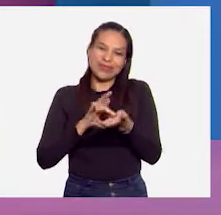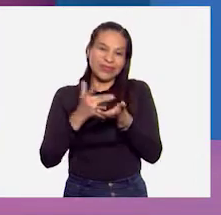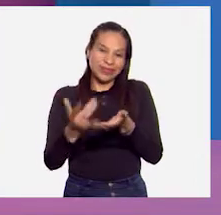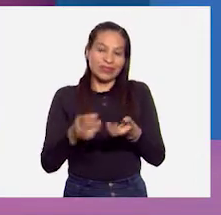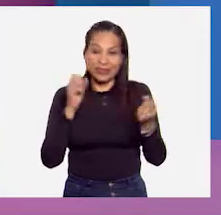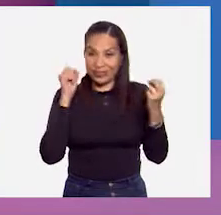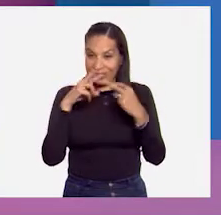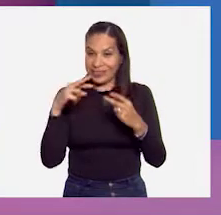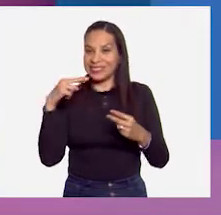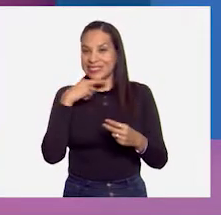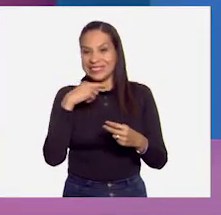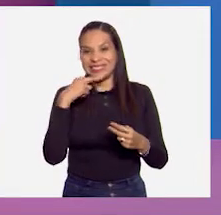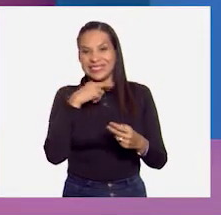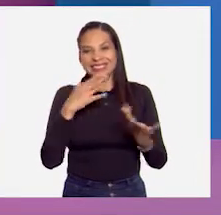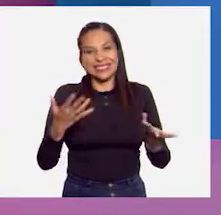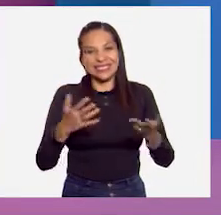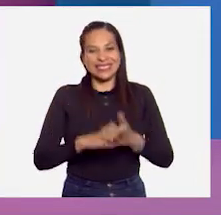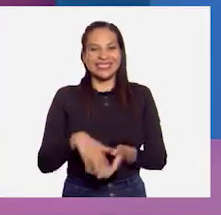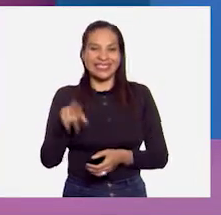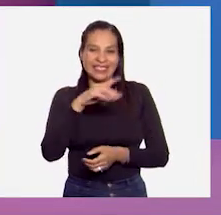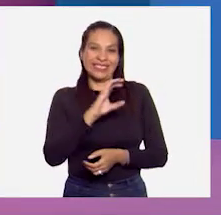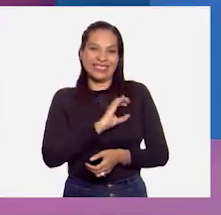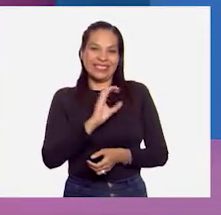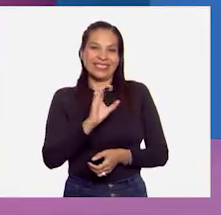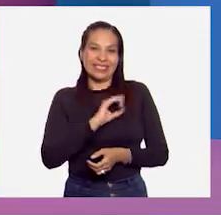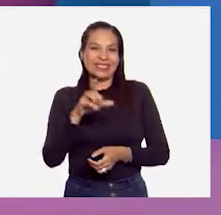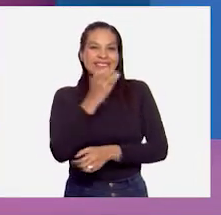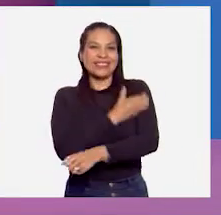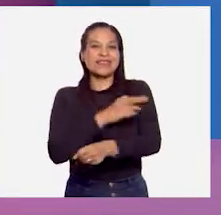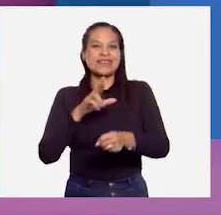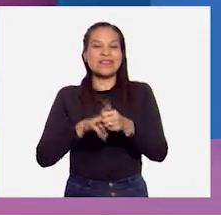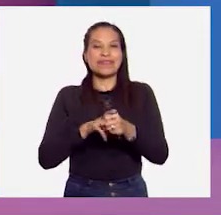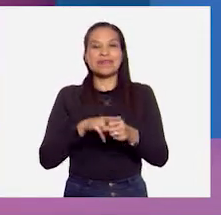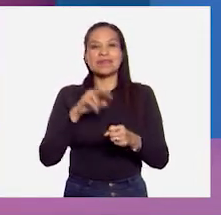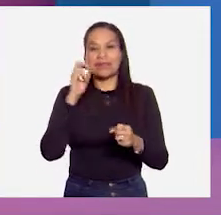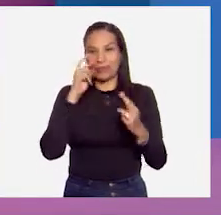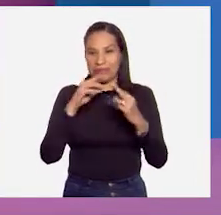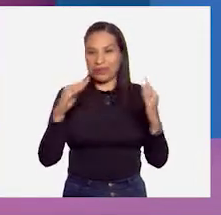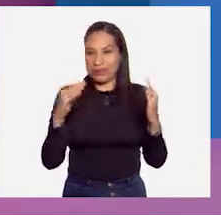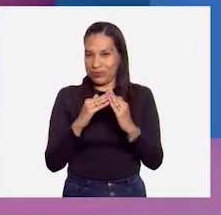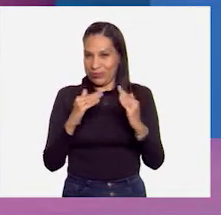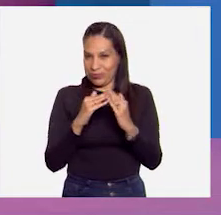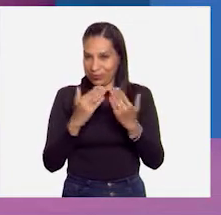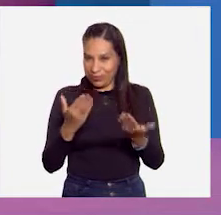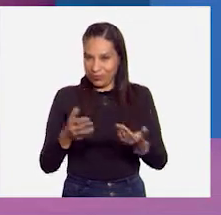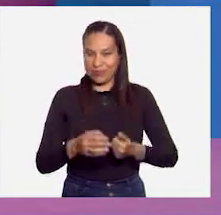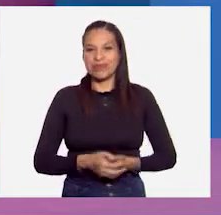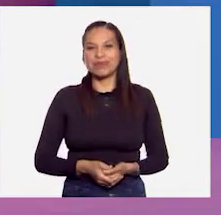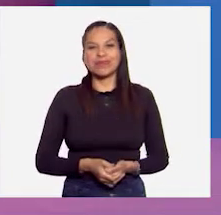gracias! Y nos veremos muy pronto, queridas y queridos compañeros que nos ven desde su casita.